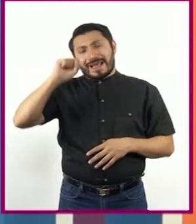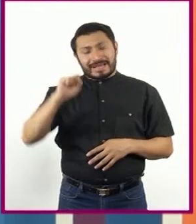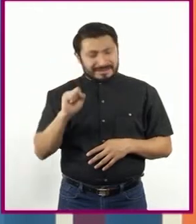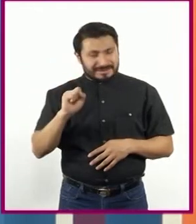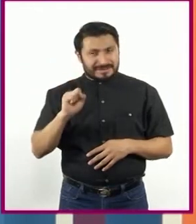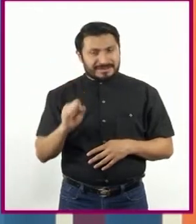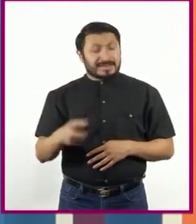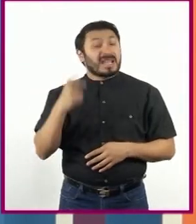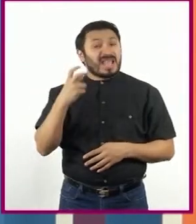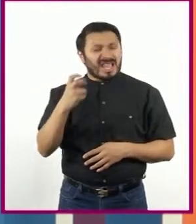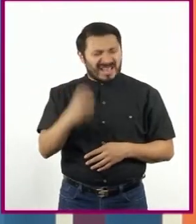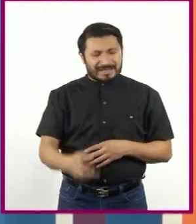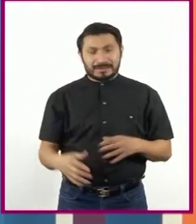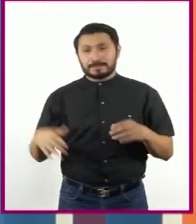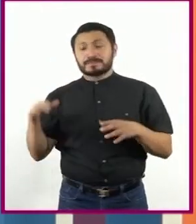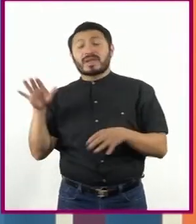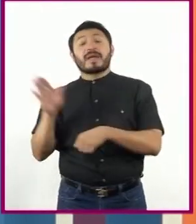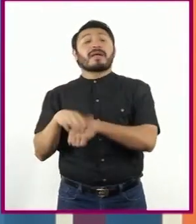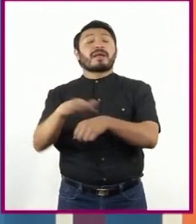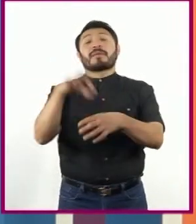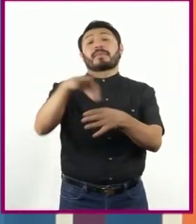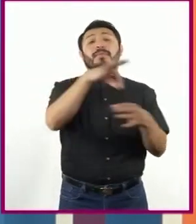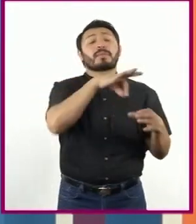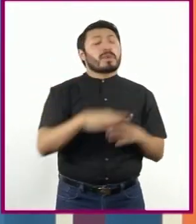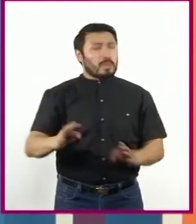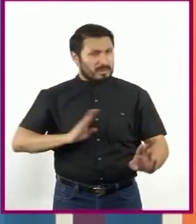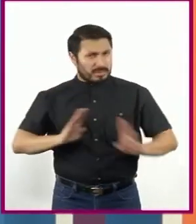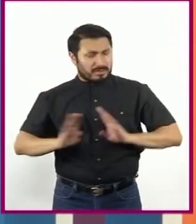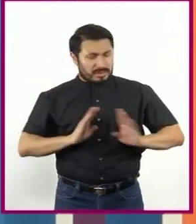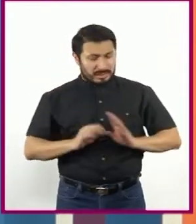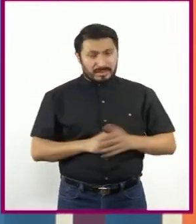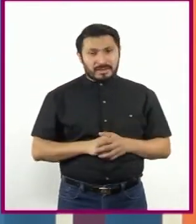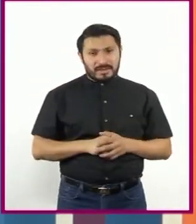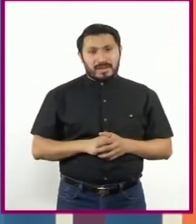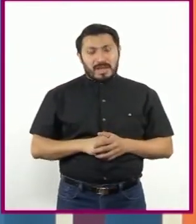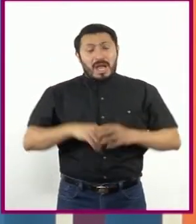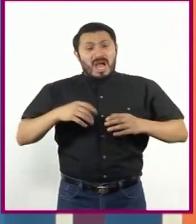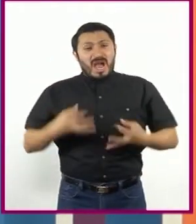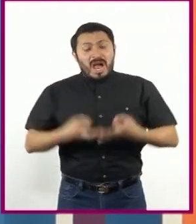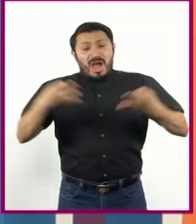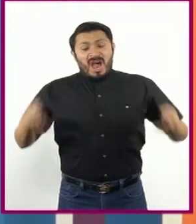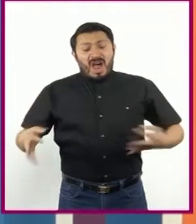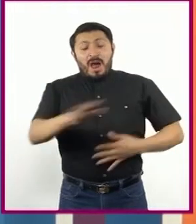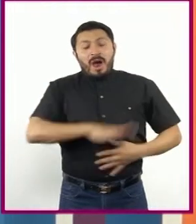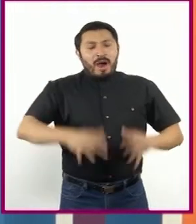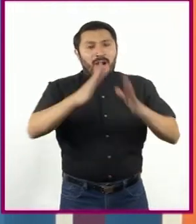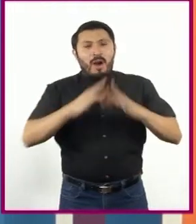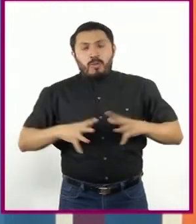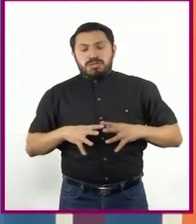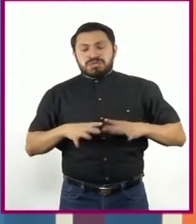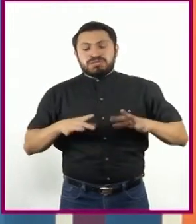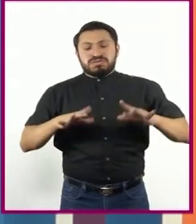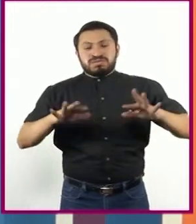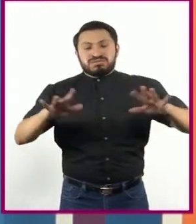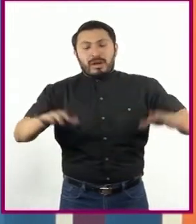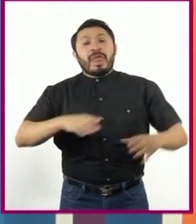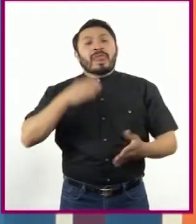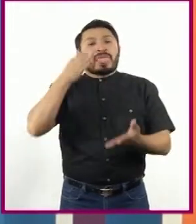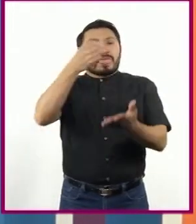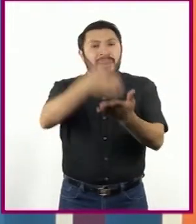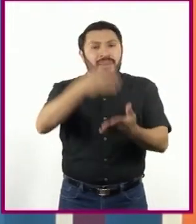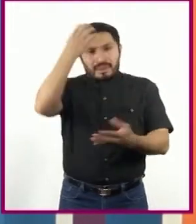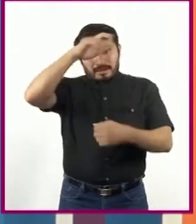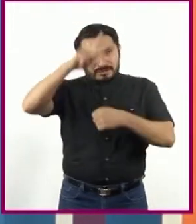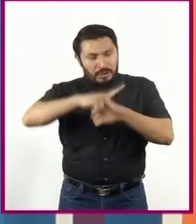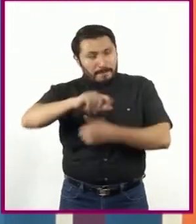A través de estas campañas militares, por un lado, se expandió el territorio francés hacia Europa Central y